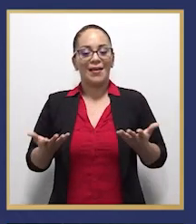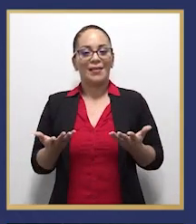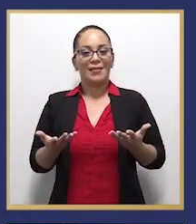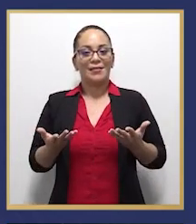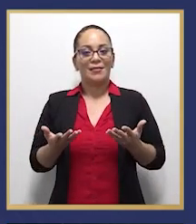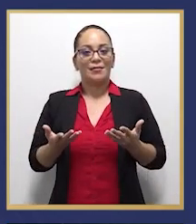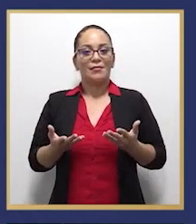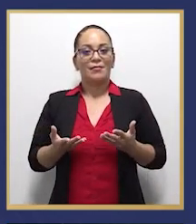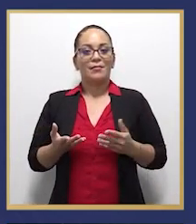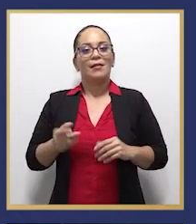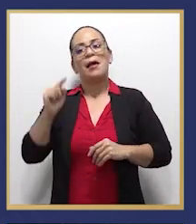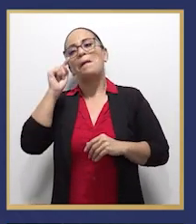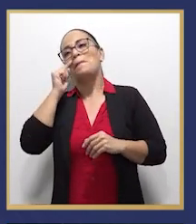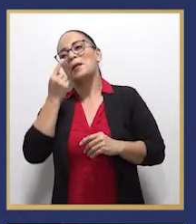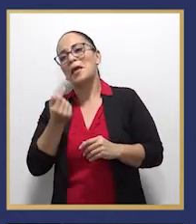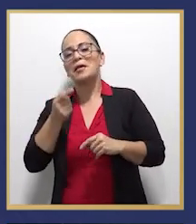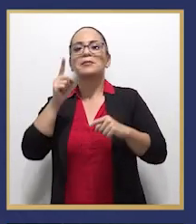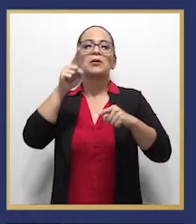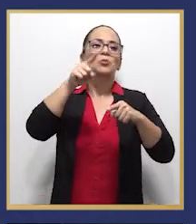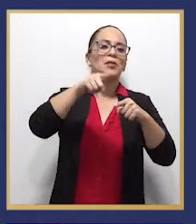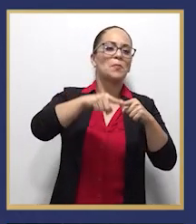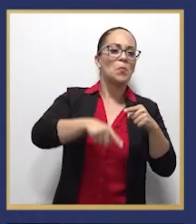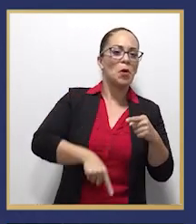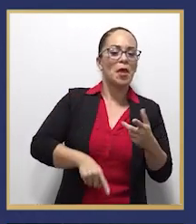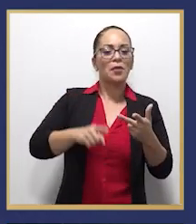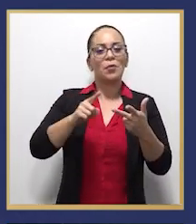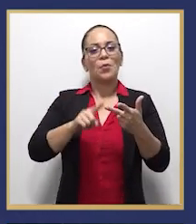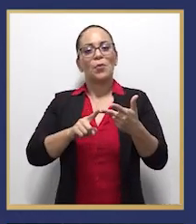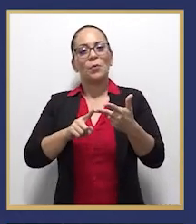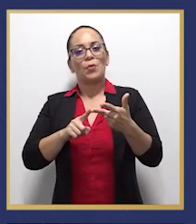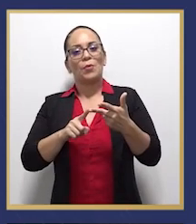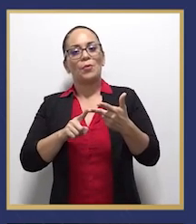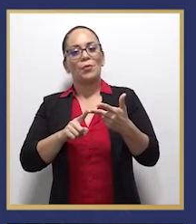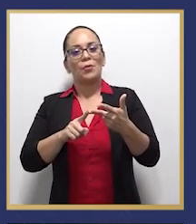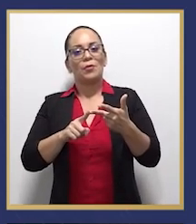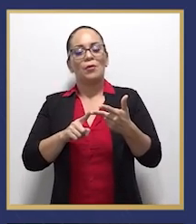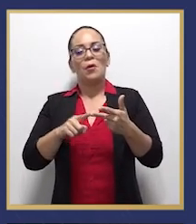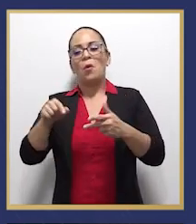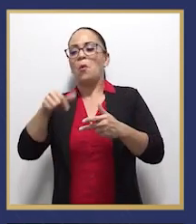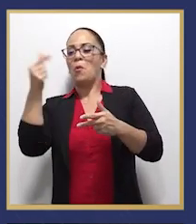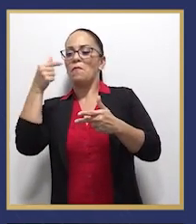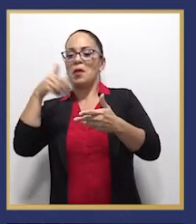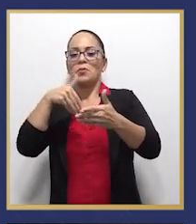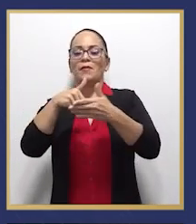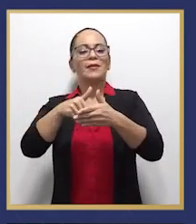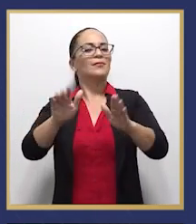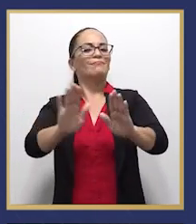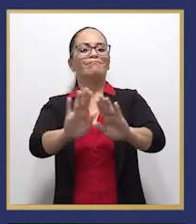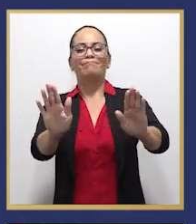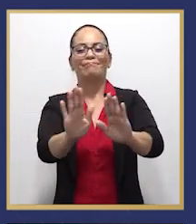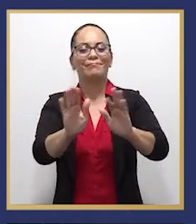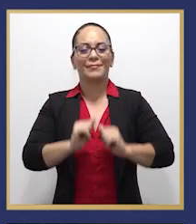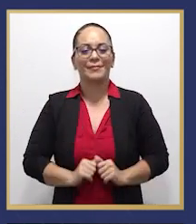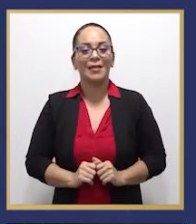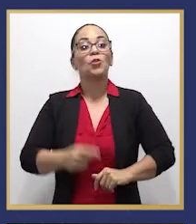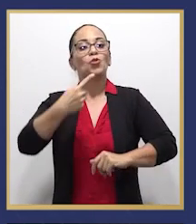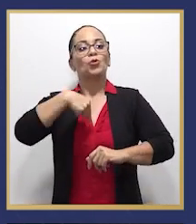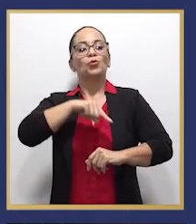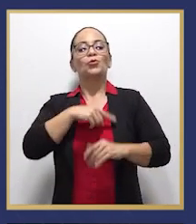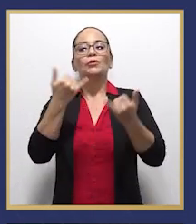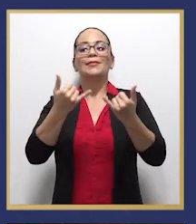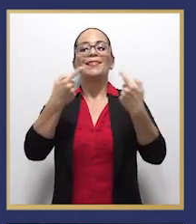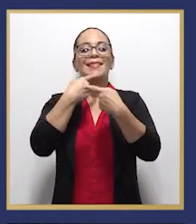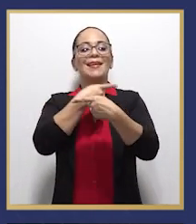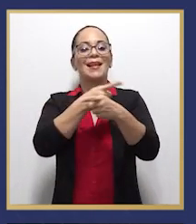quite la modor no se puede el yo me atravieso por eso Hemos